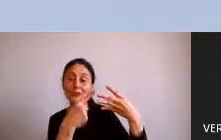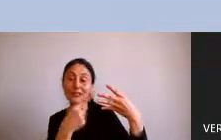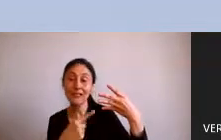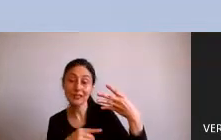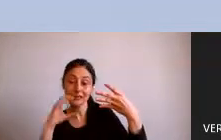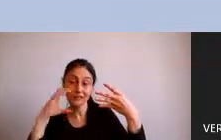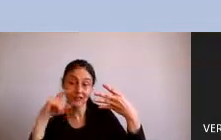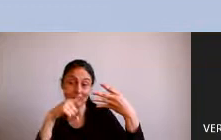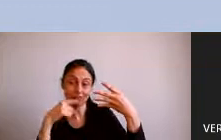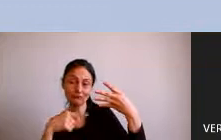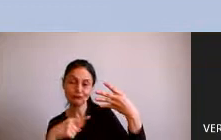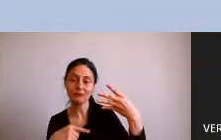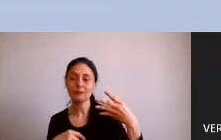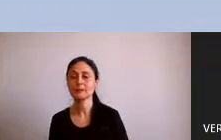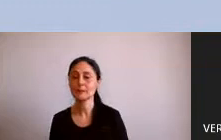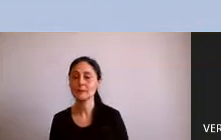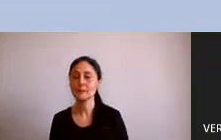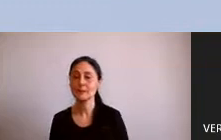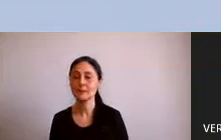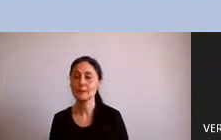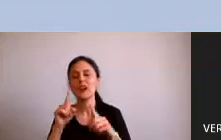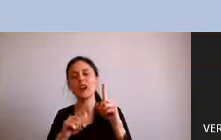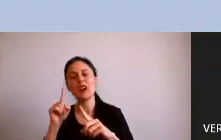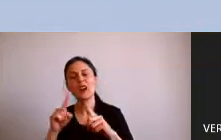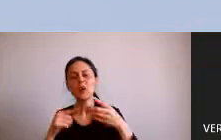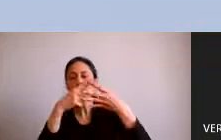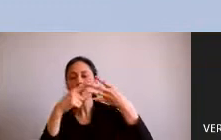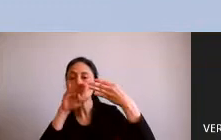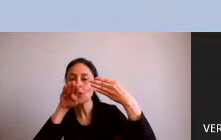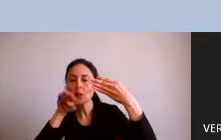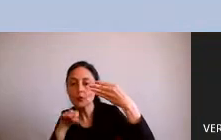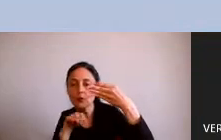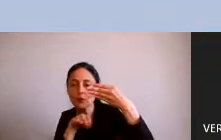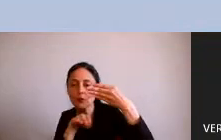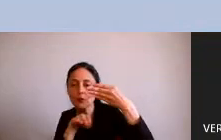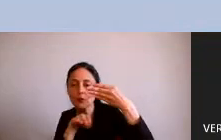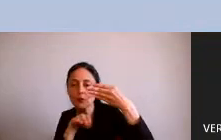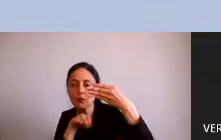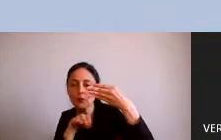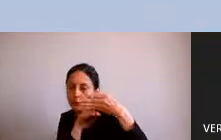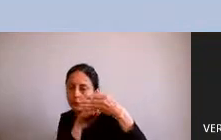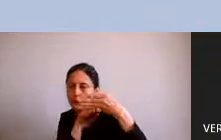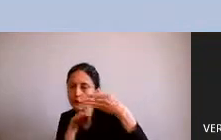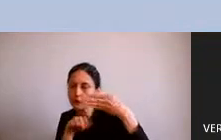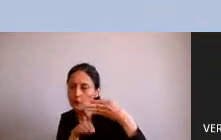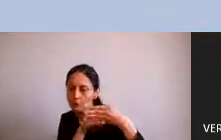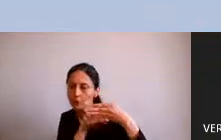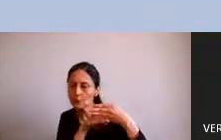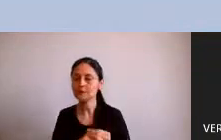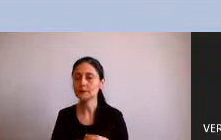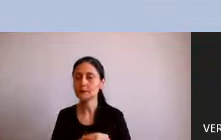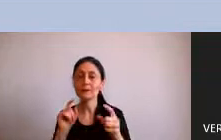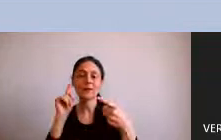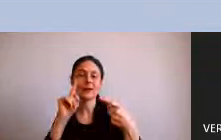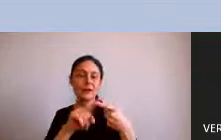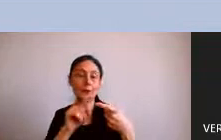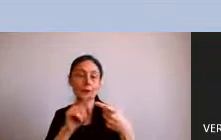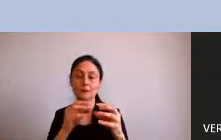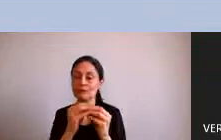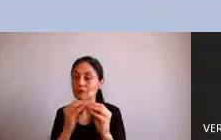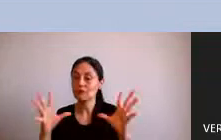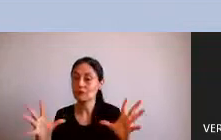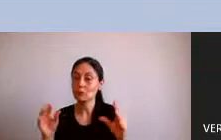como muy quizás un poco bajo perfil, en no resaltar algunas de las participaciones que se tienen. Ya hoy día